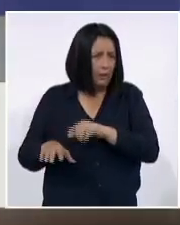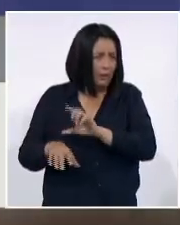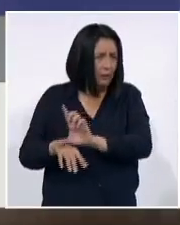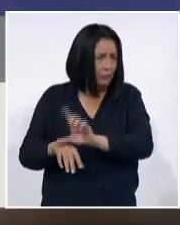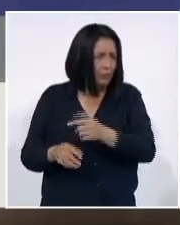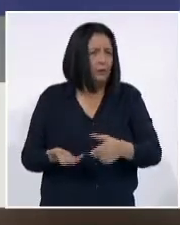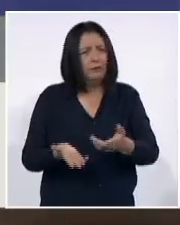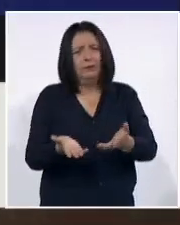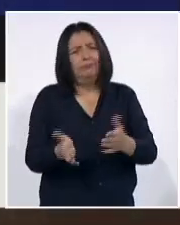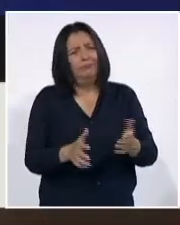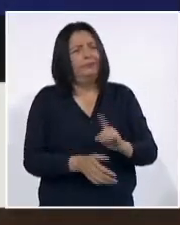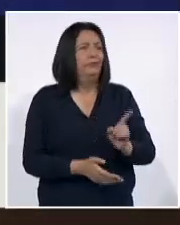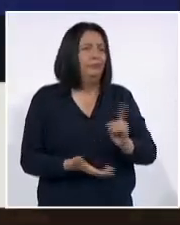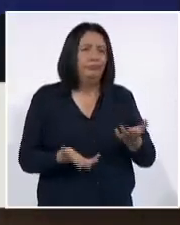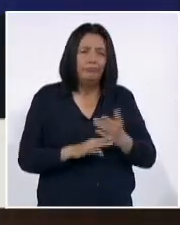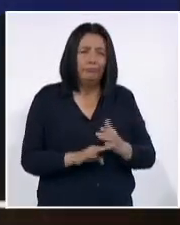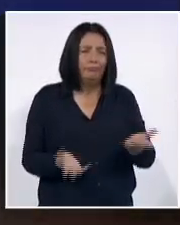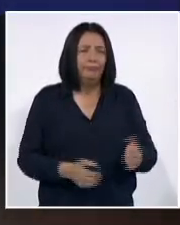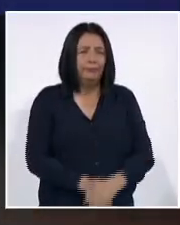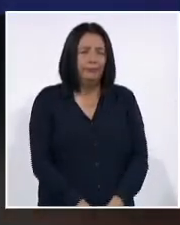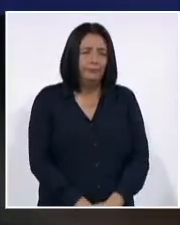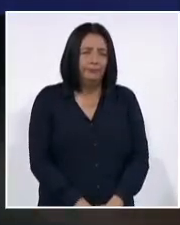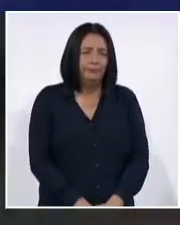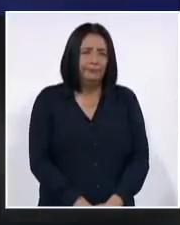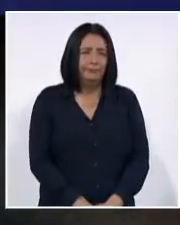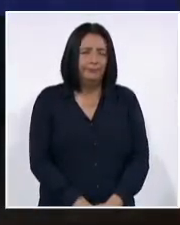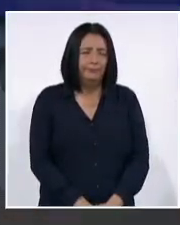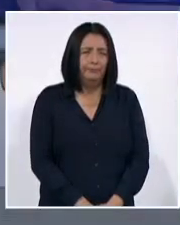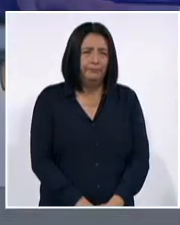familiar podrían haberse evitado. ¡Cuidado con los baños! ¡Cuidado! ¡Cuidado con la cabeza!